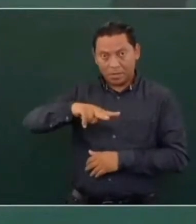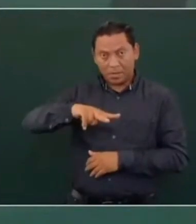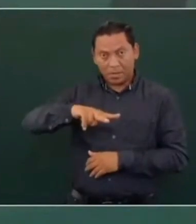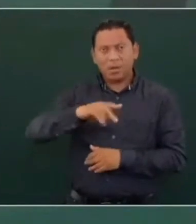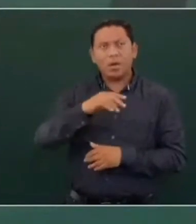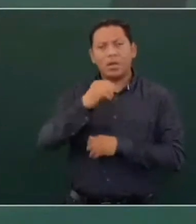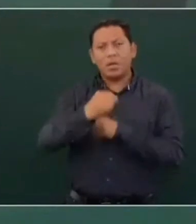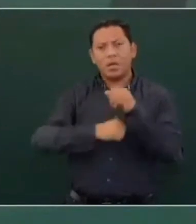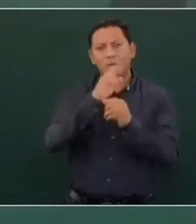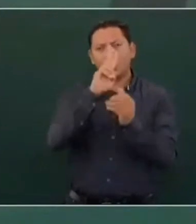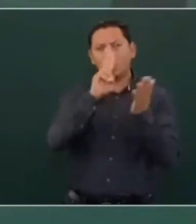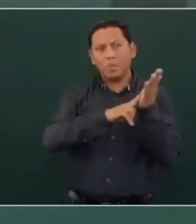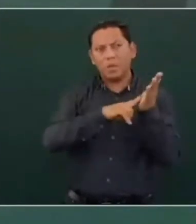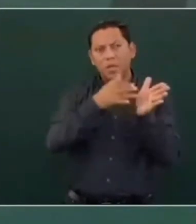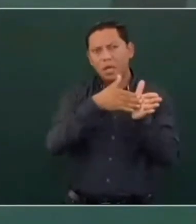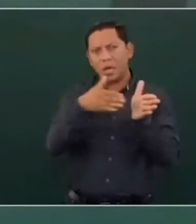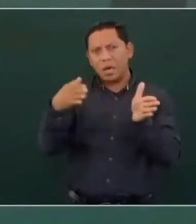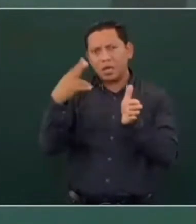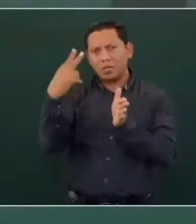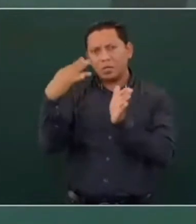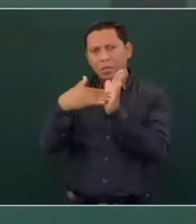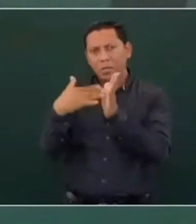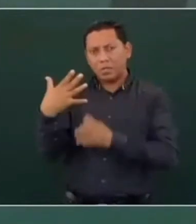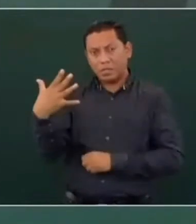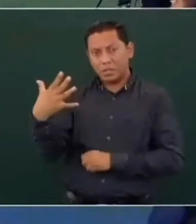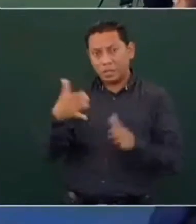del 2000 al 2005,